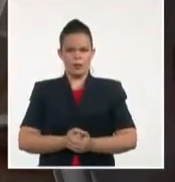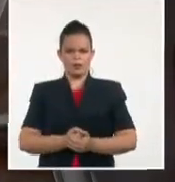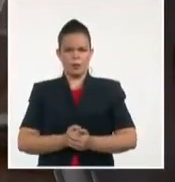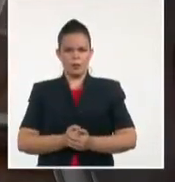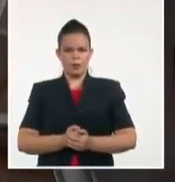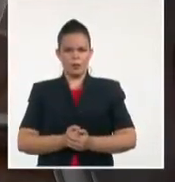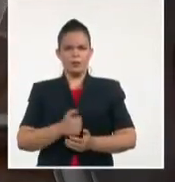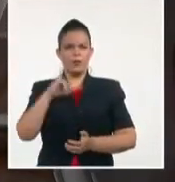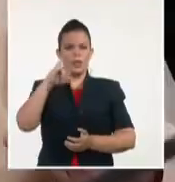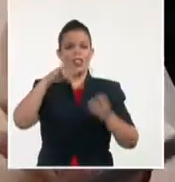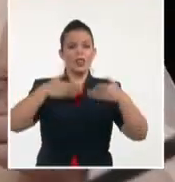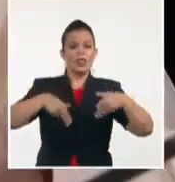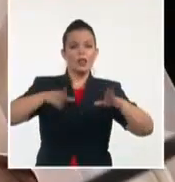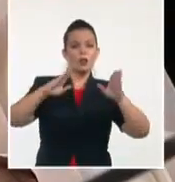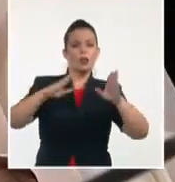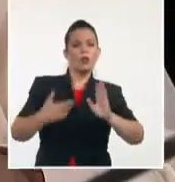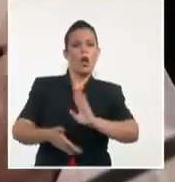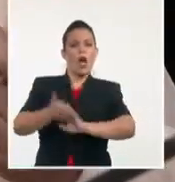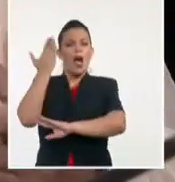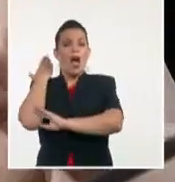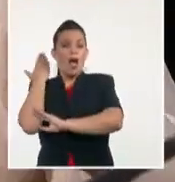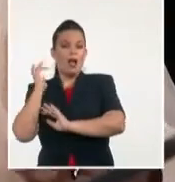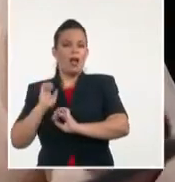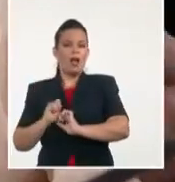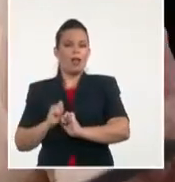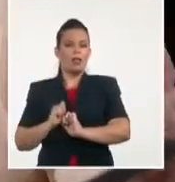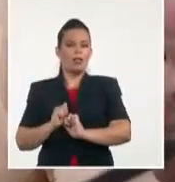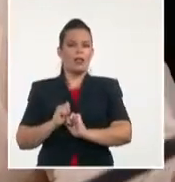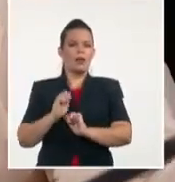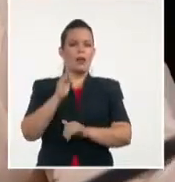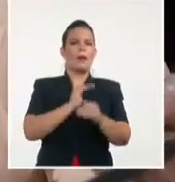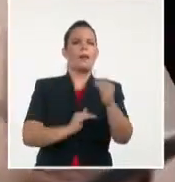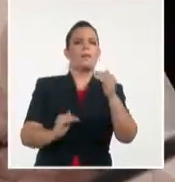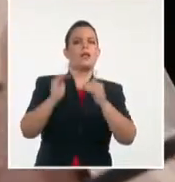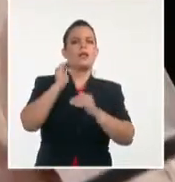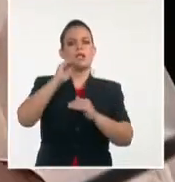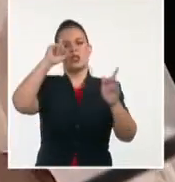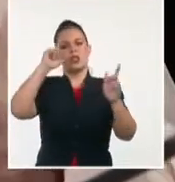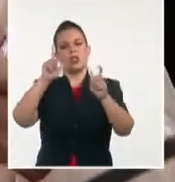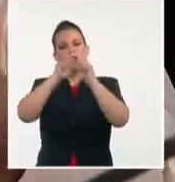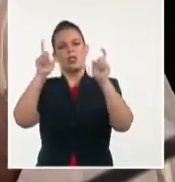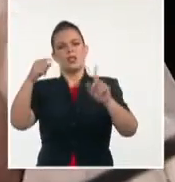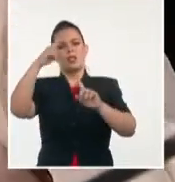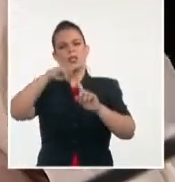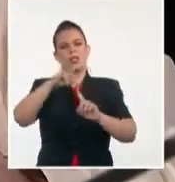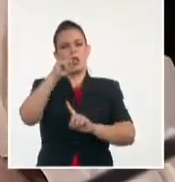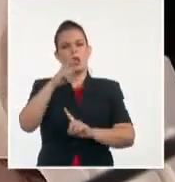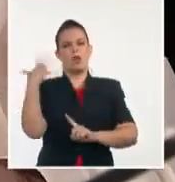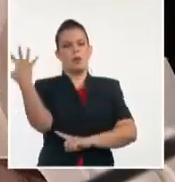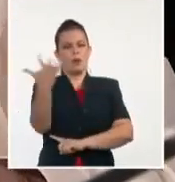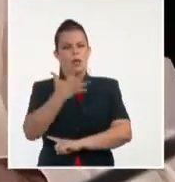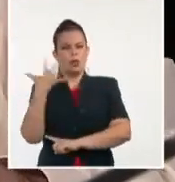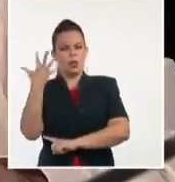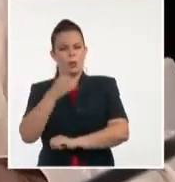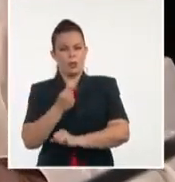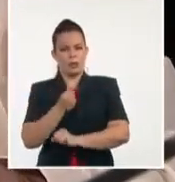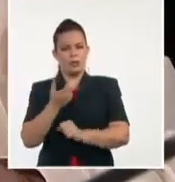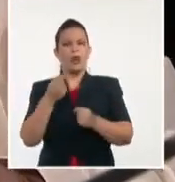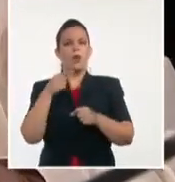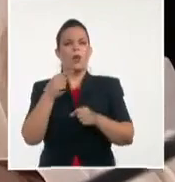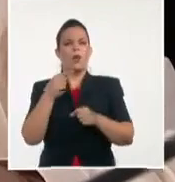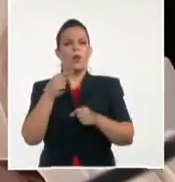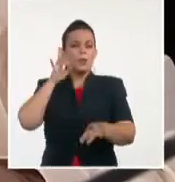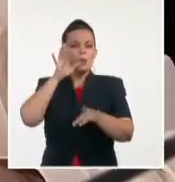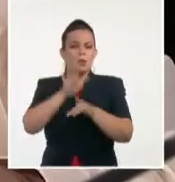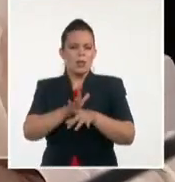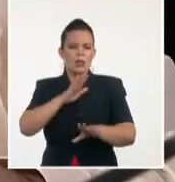instituto. Antiguamente era un instituto del Ministerio de Ciencia, Tecnología y Medio Ambiente, cuando se comenzó allí la carrera también, y luego pasó a